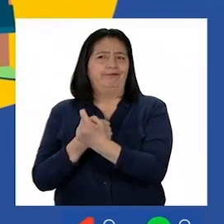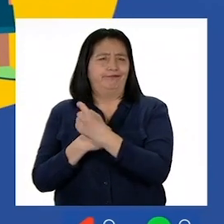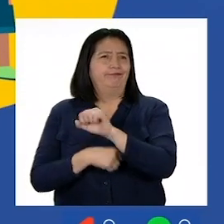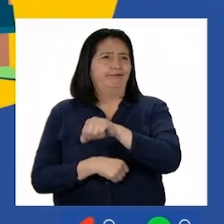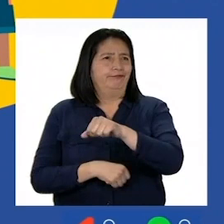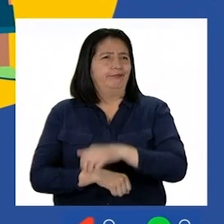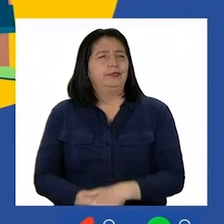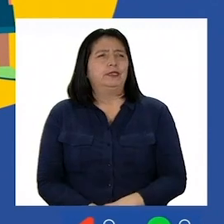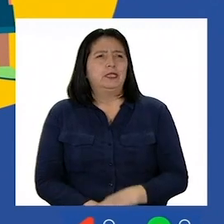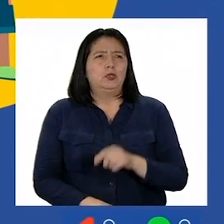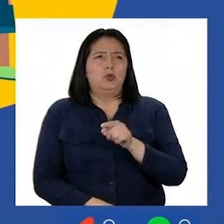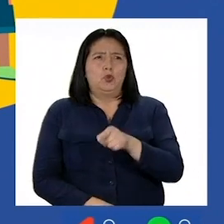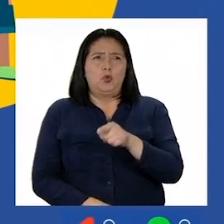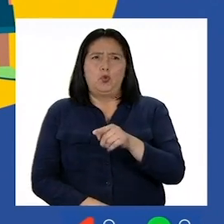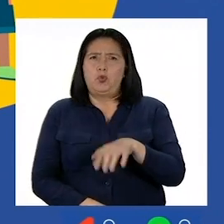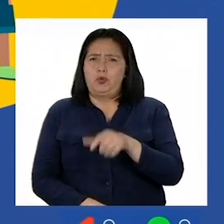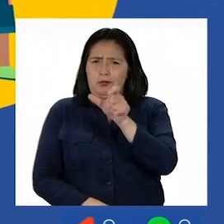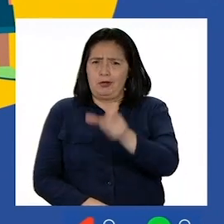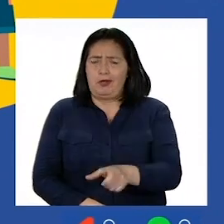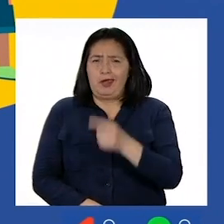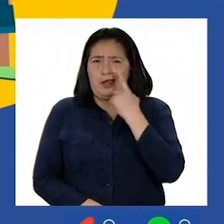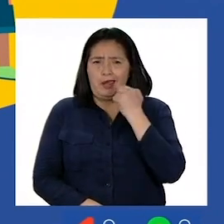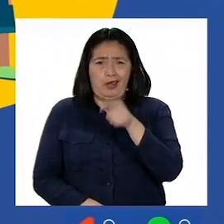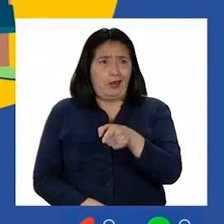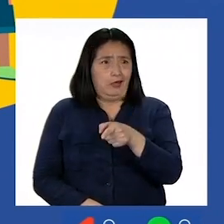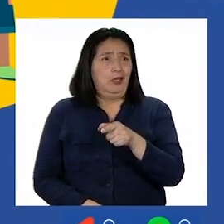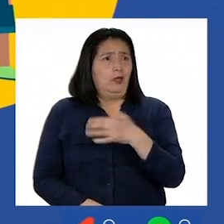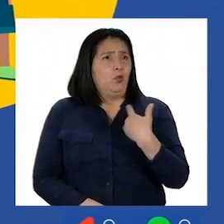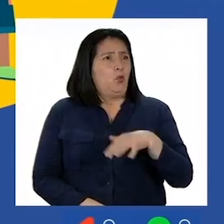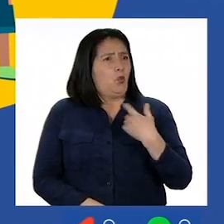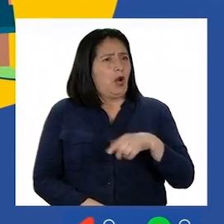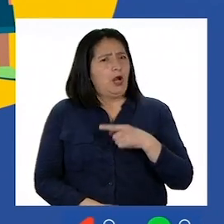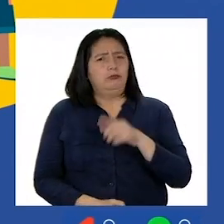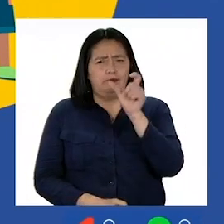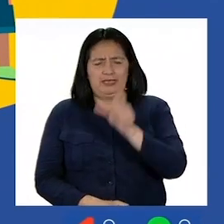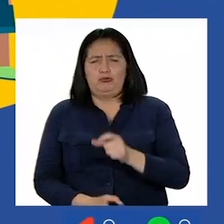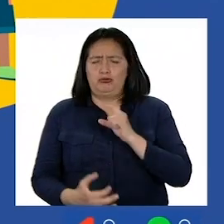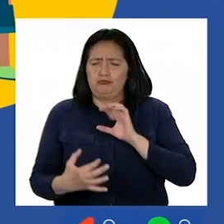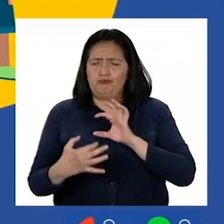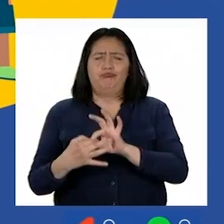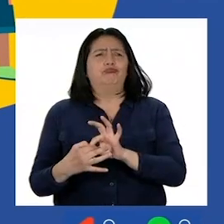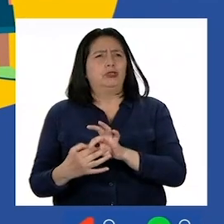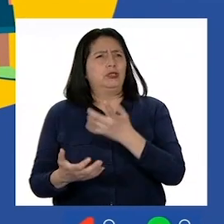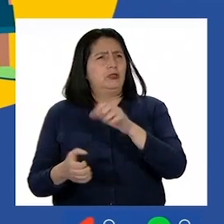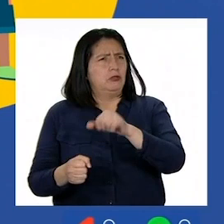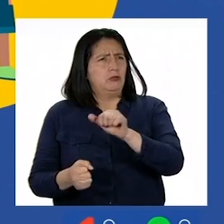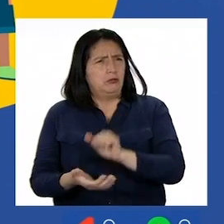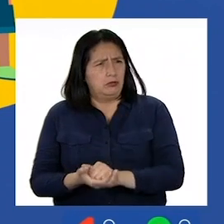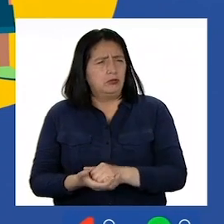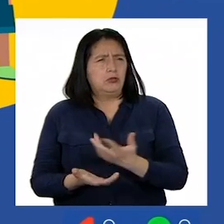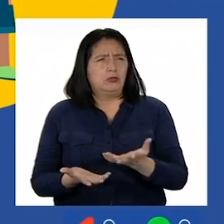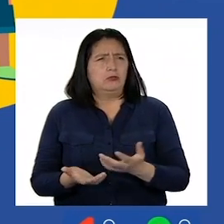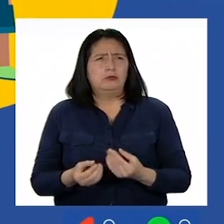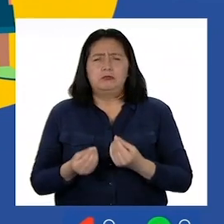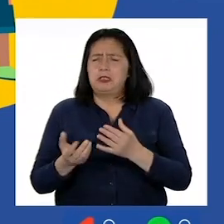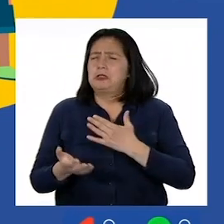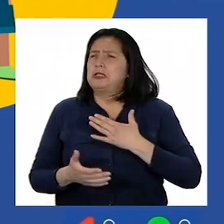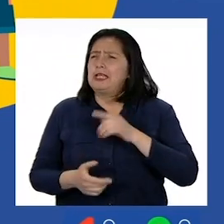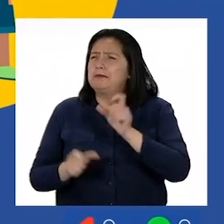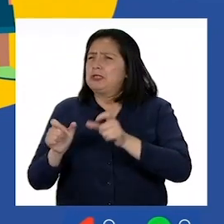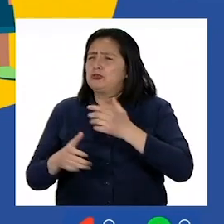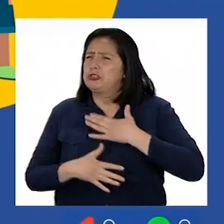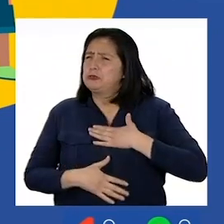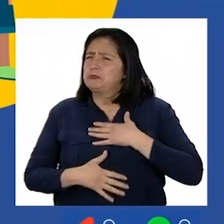él. Edwin es una persona muy comprometida con el bienestar de todos